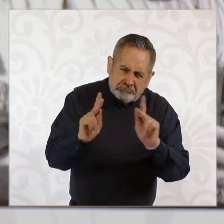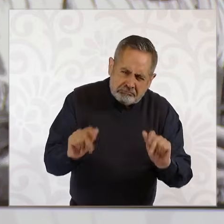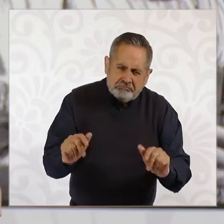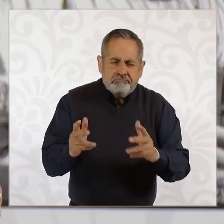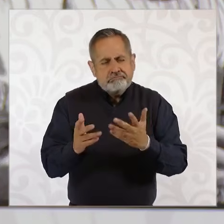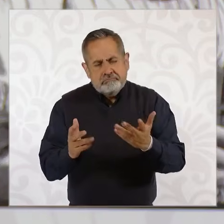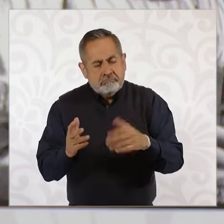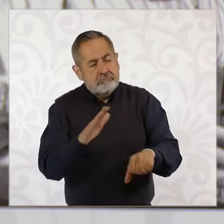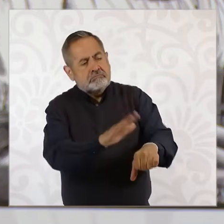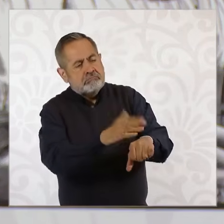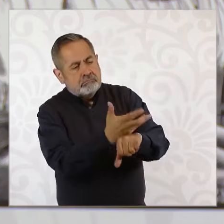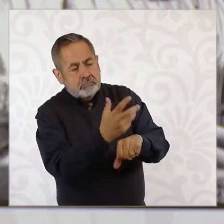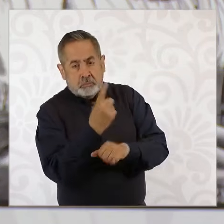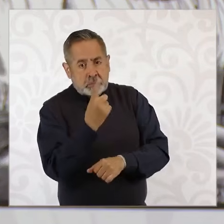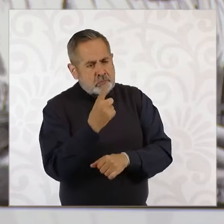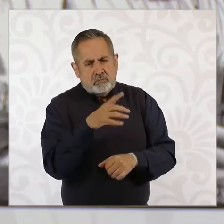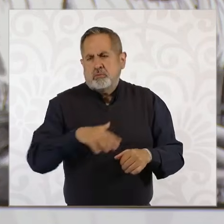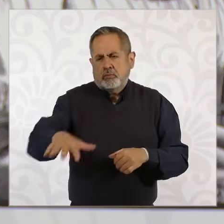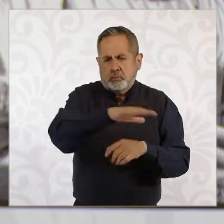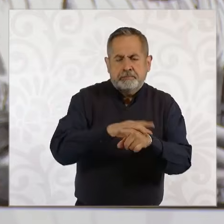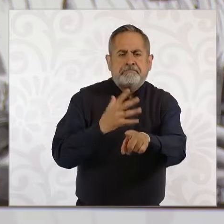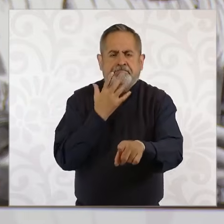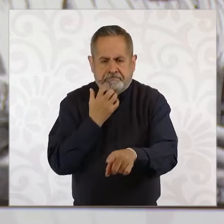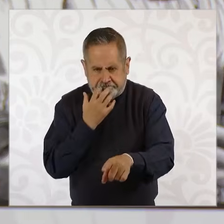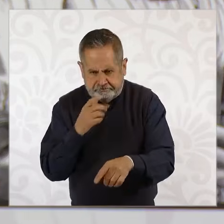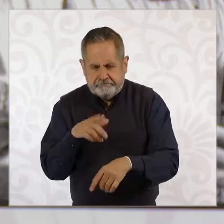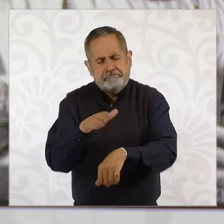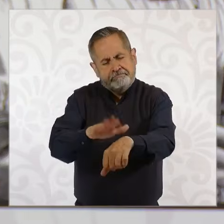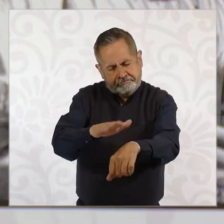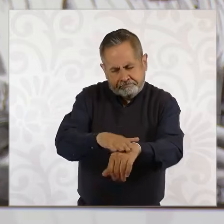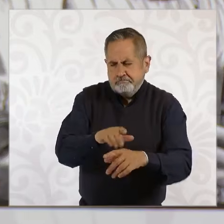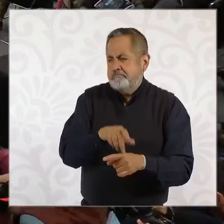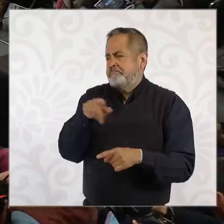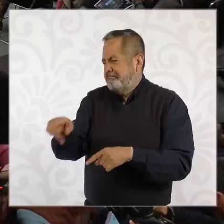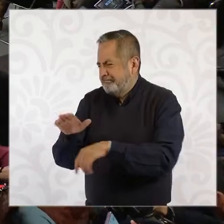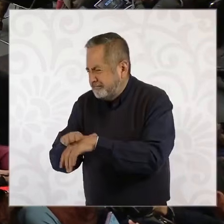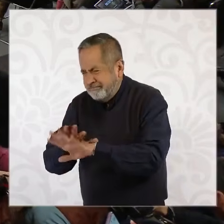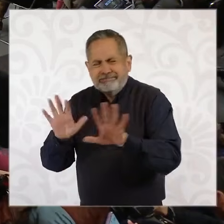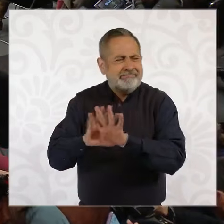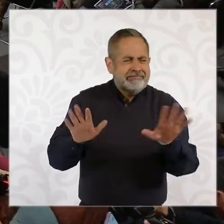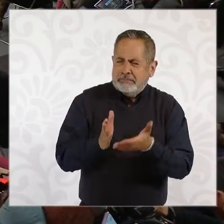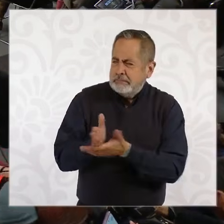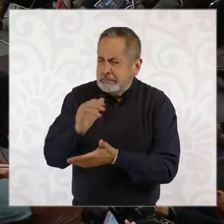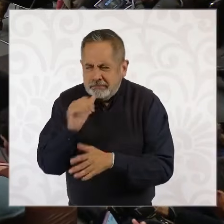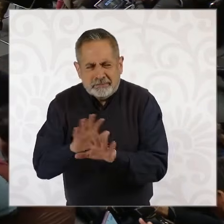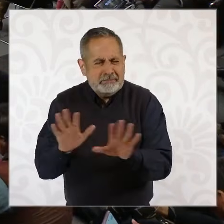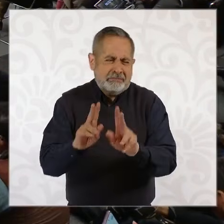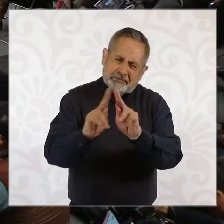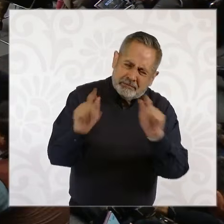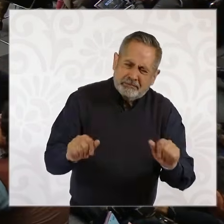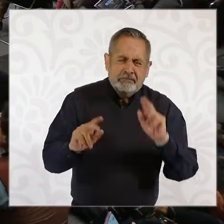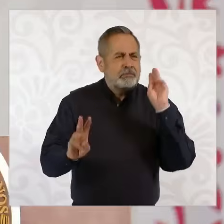no solo a Estados Unidos, sino a todos, a Israel, a todos, a no intervenir, a garantizar la paz en el